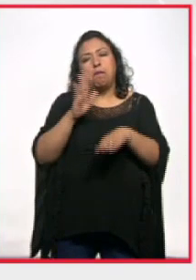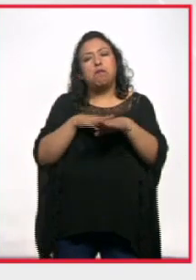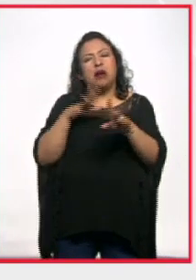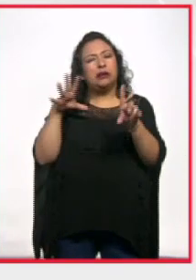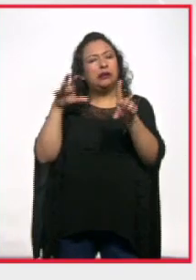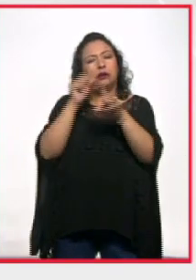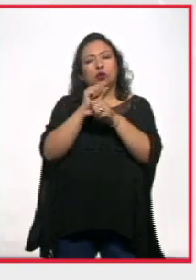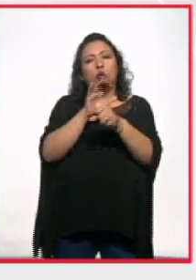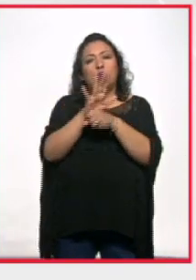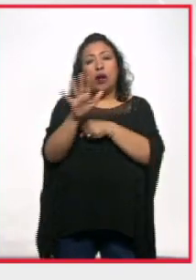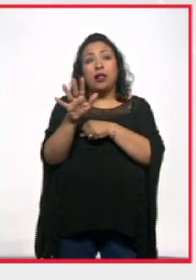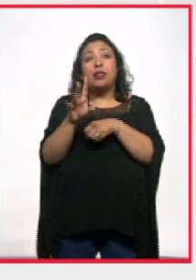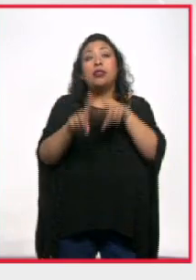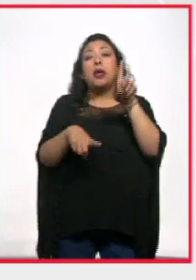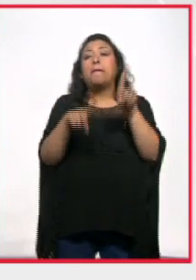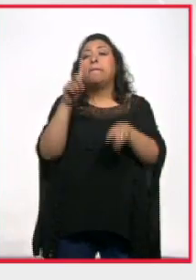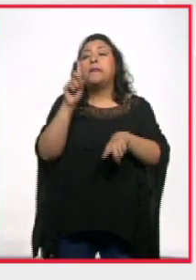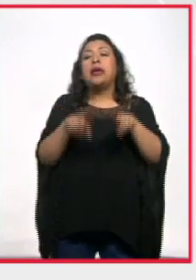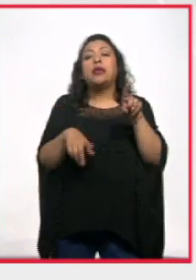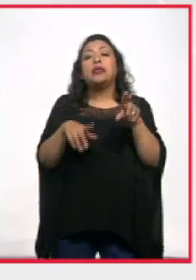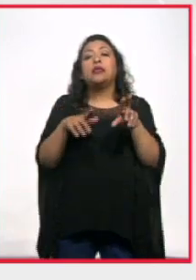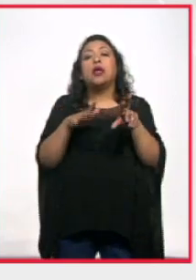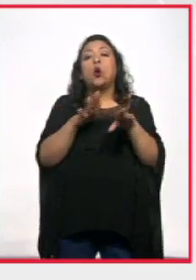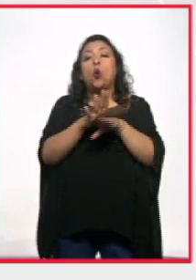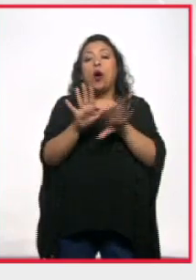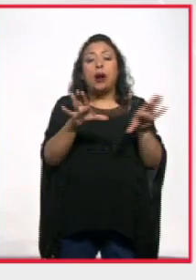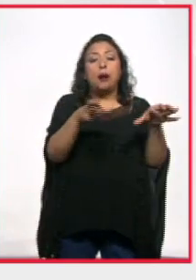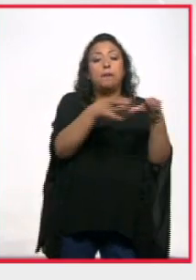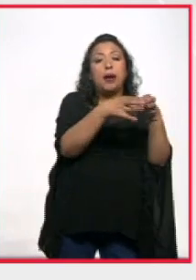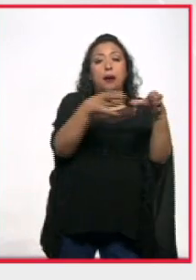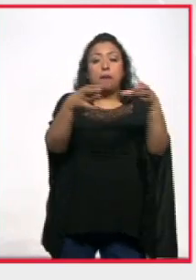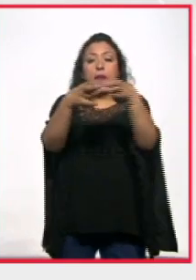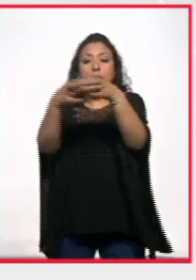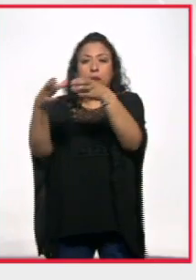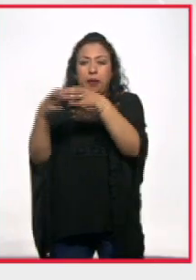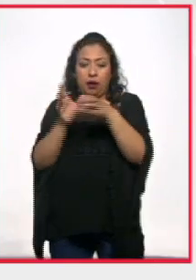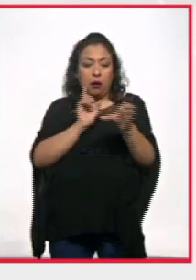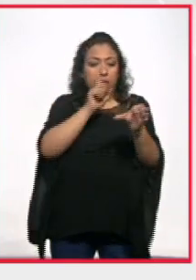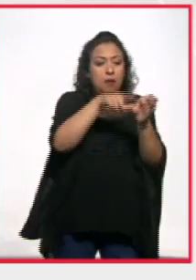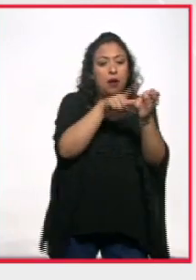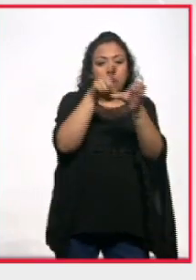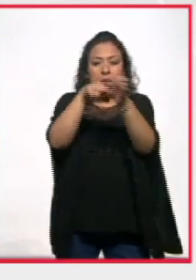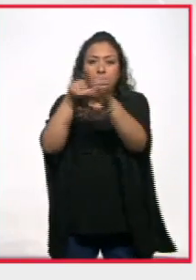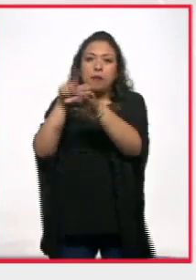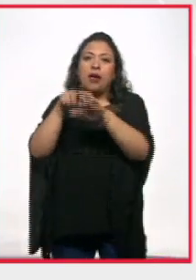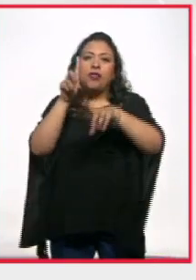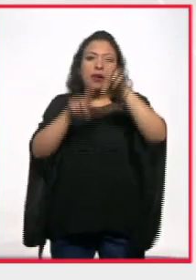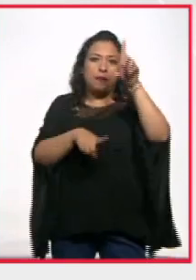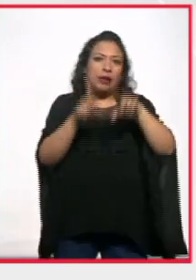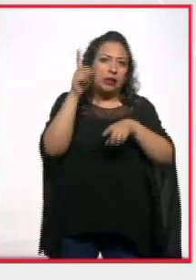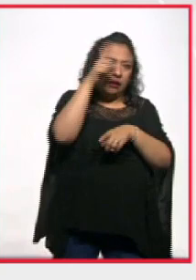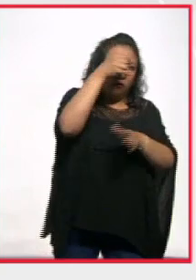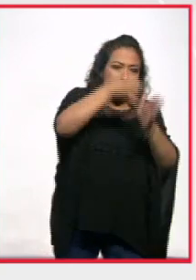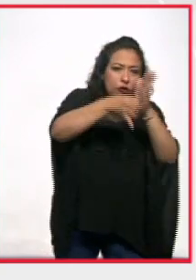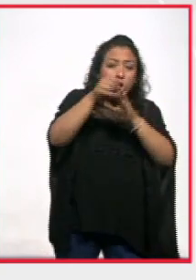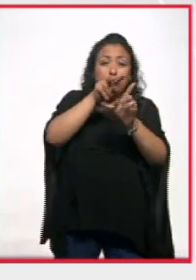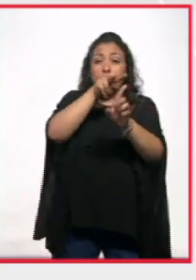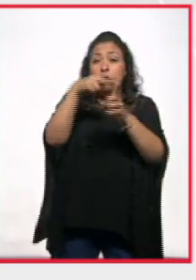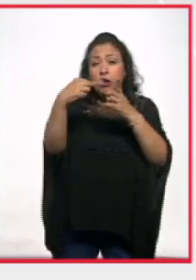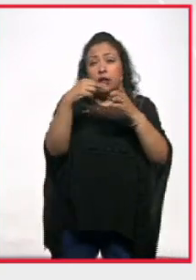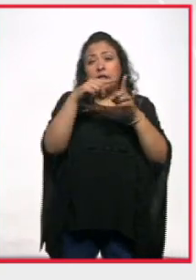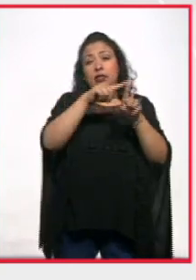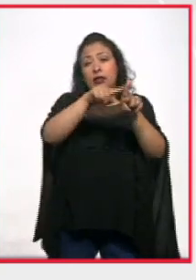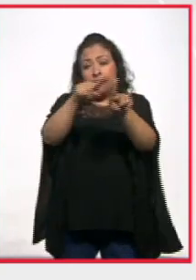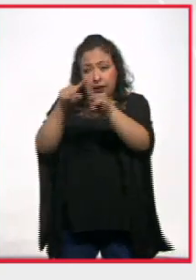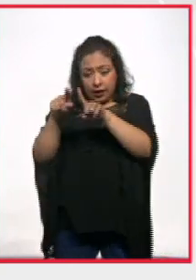principalmente, dependiendo mucho de la categoría, cambia la dificultad porque los enfoques son diferentes y cada categoría